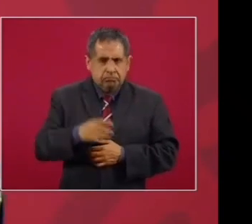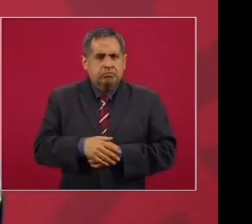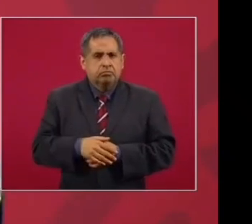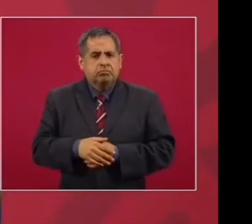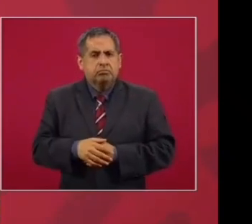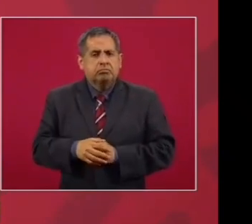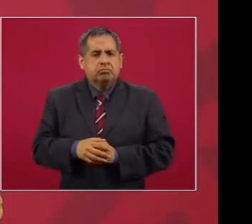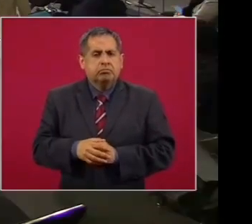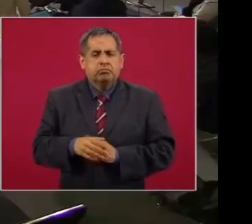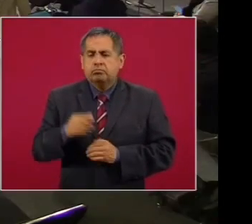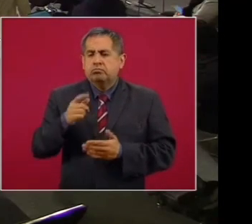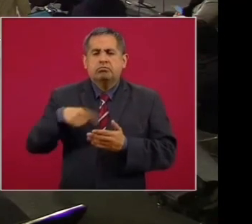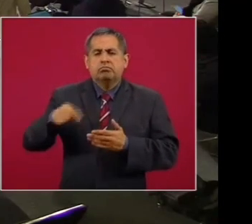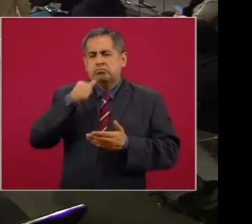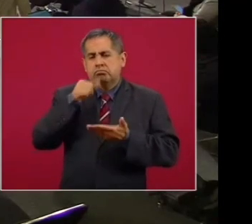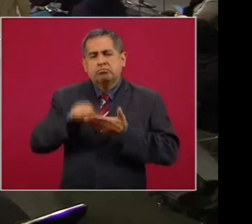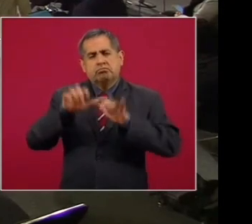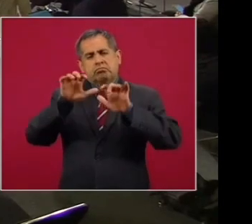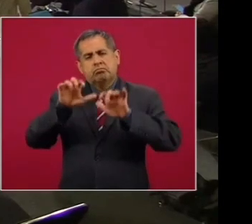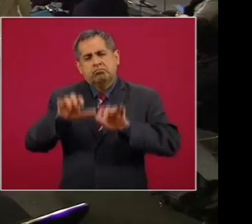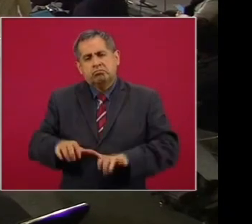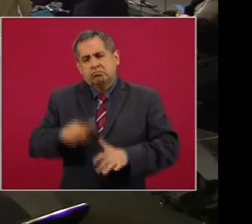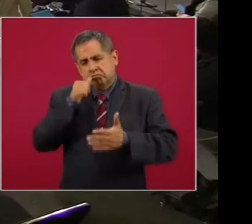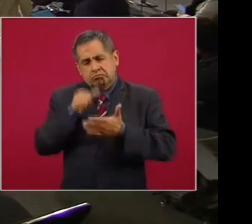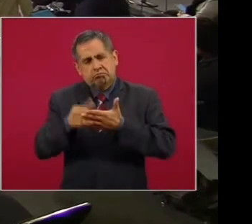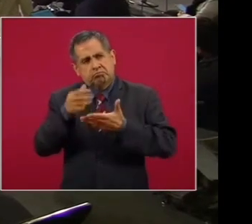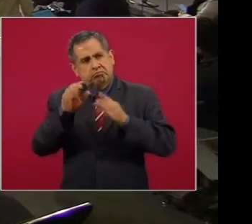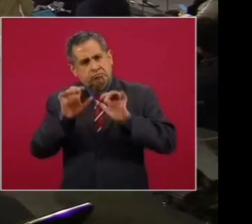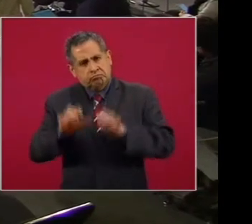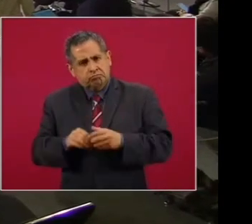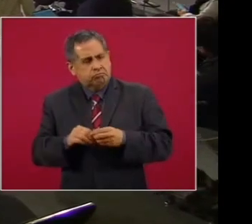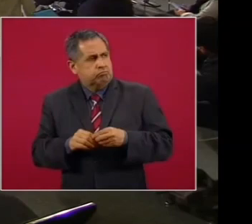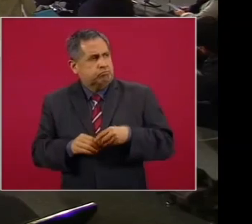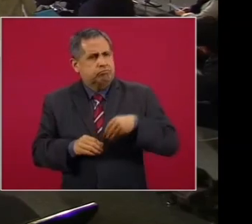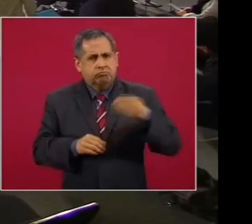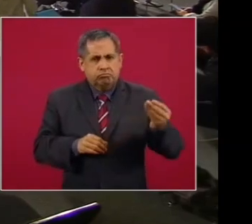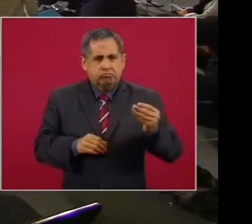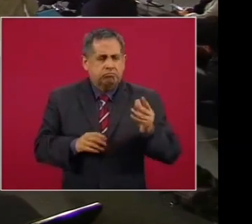que redactara un memorándum